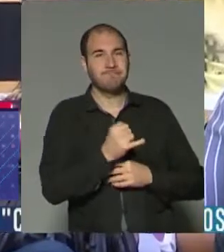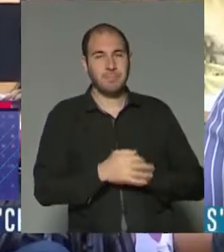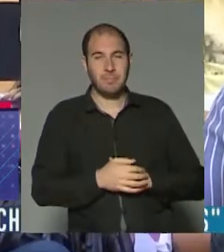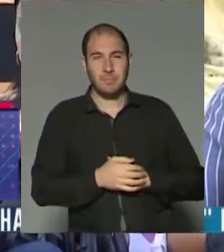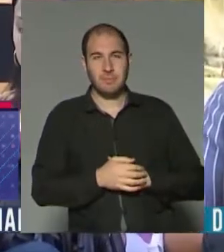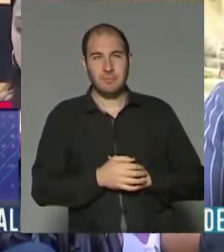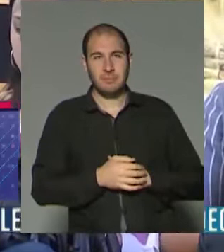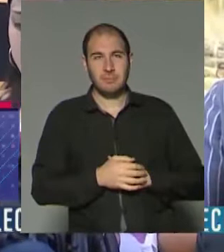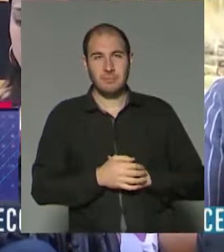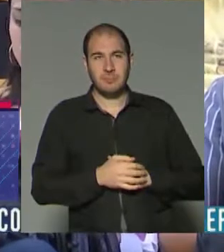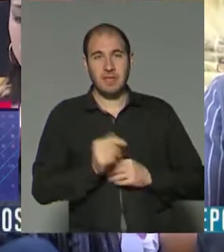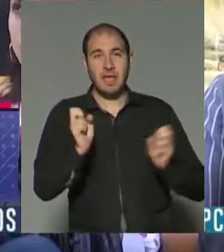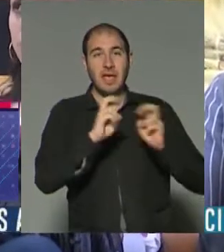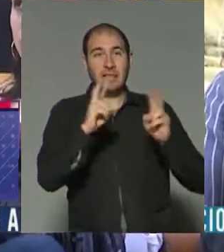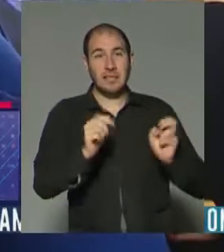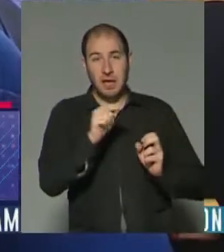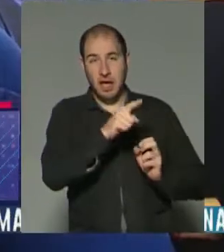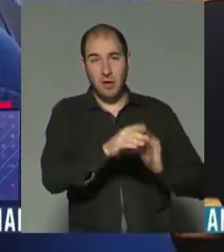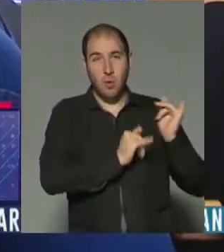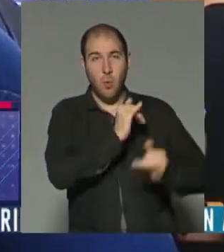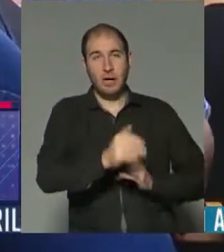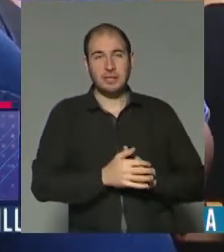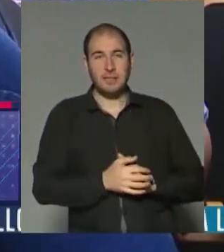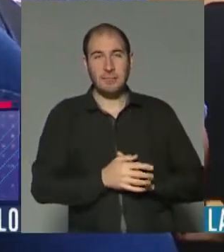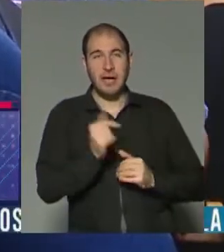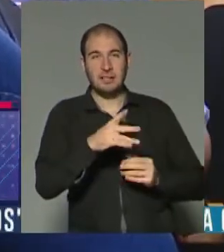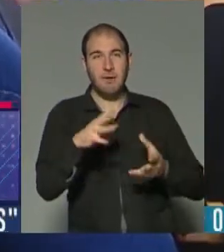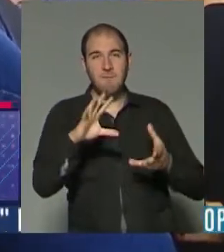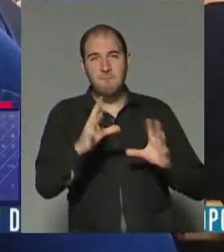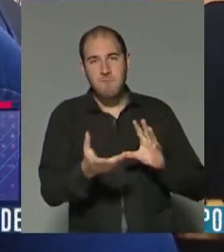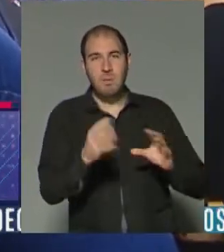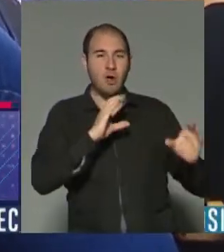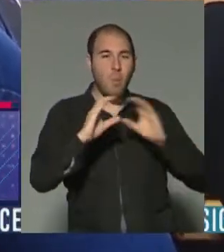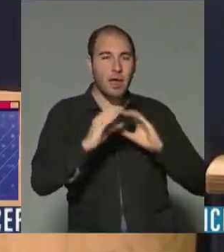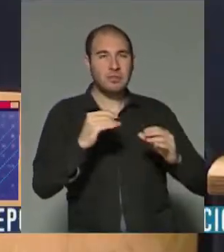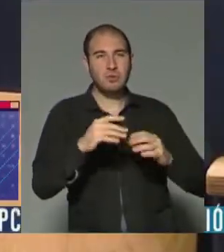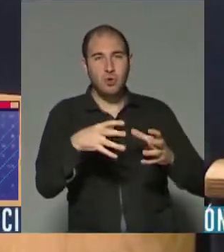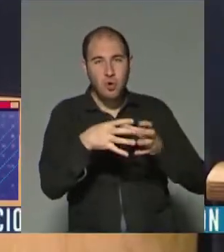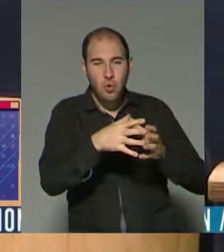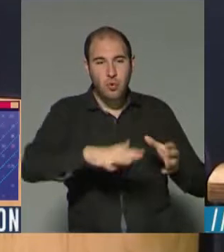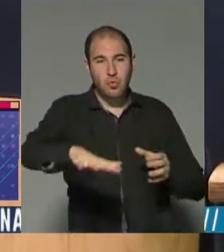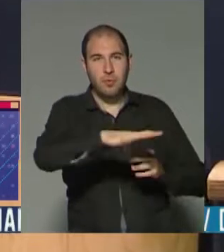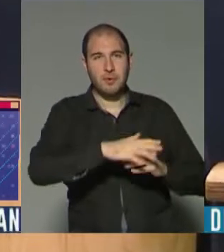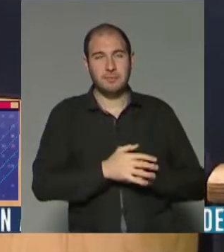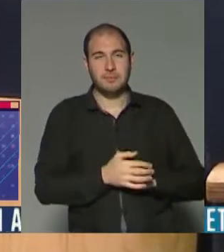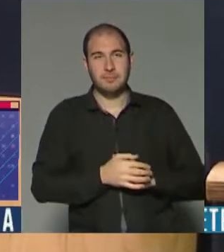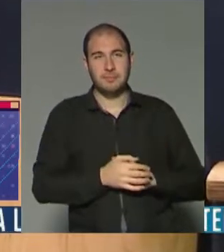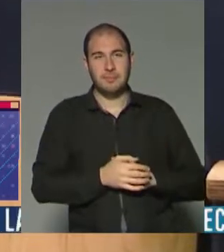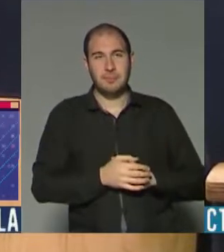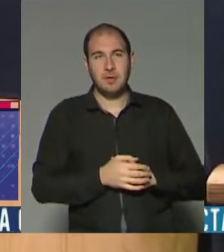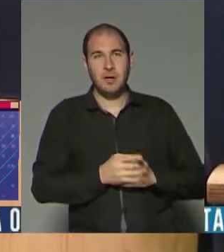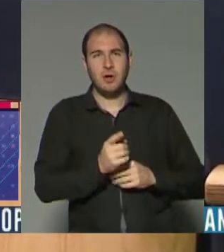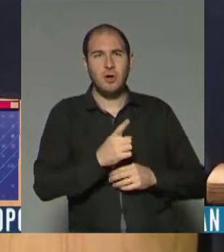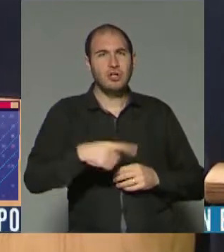Sobre todo, digamos, con la temática que él aborda, que es las tendencias en comunicación corporativa, que si bien lo que